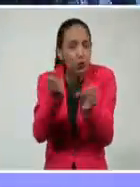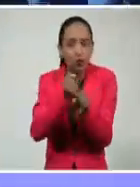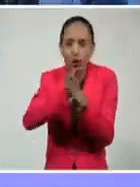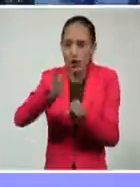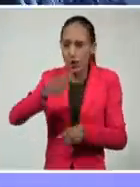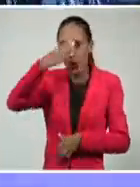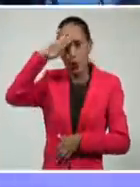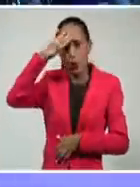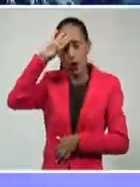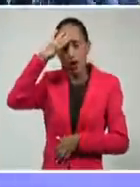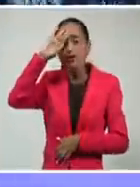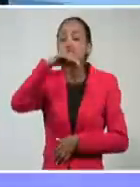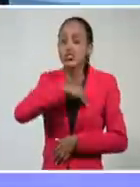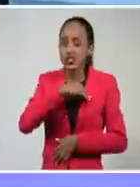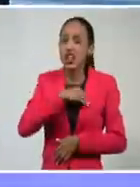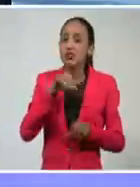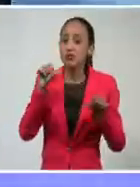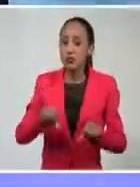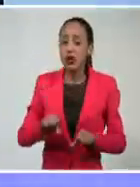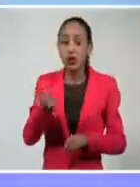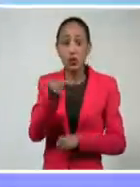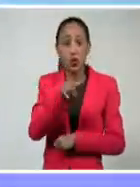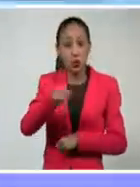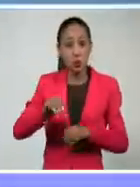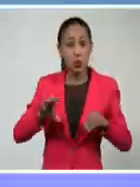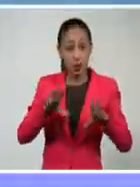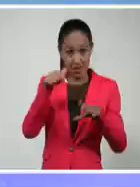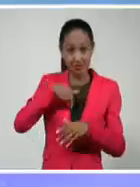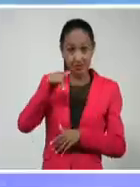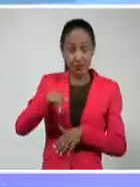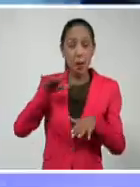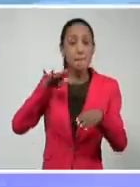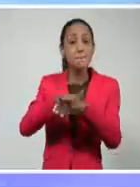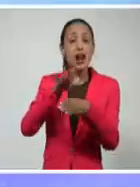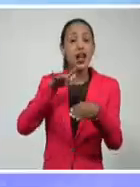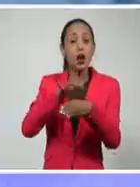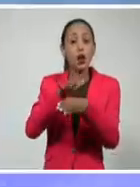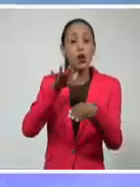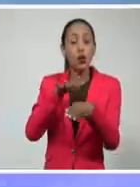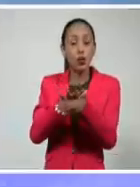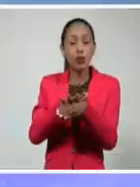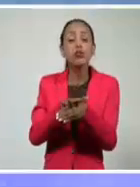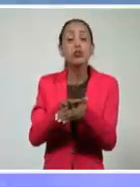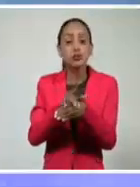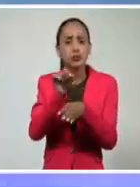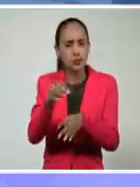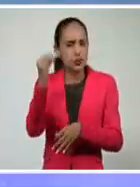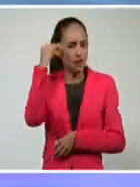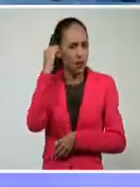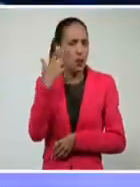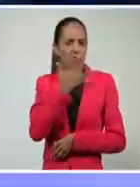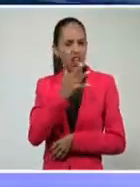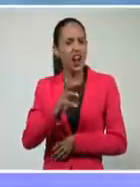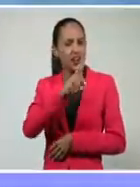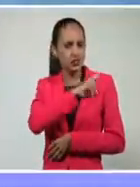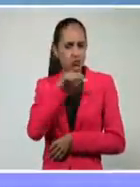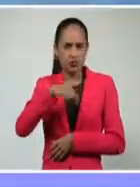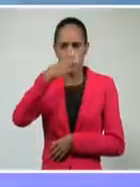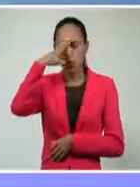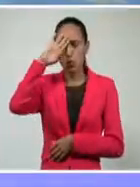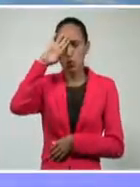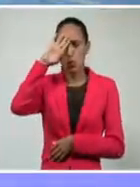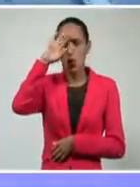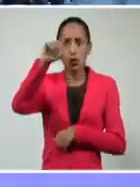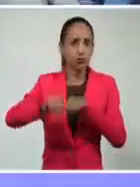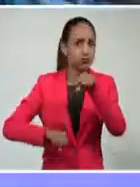nosotros, incluidos los que esta mañana estuvimos en el Malecón, con la fuerza de la razón que asiste a este país para pedalear hasta